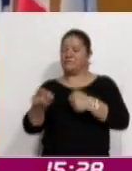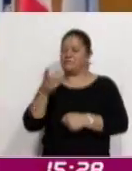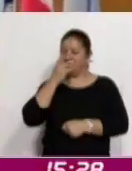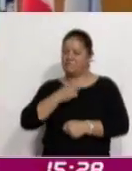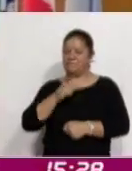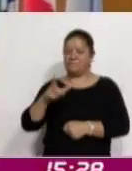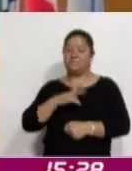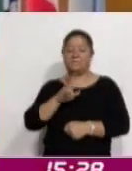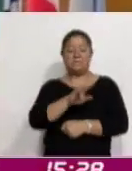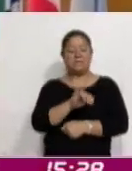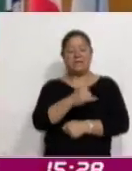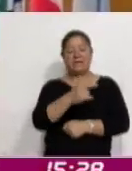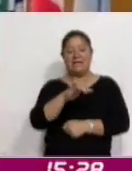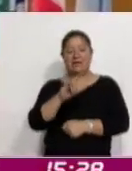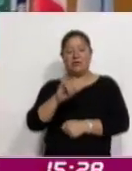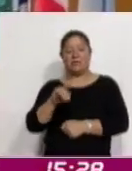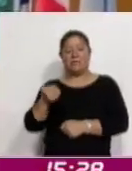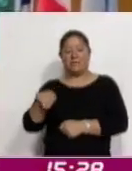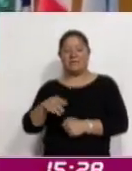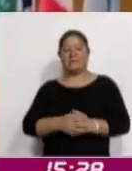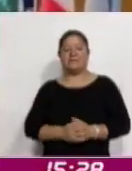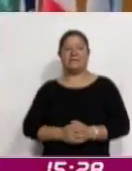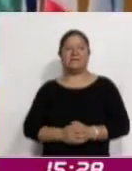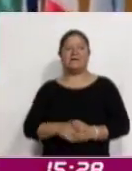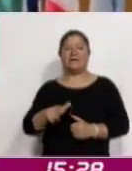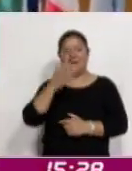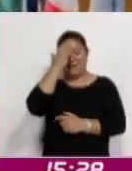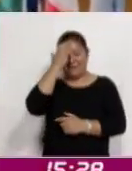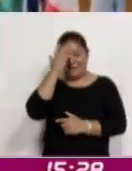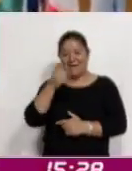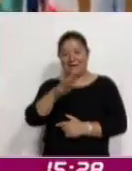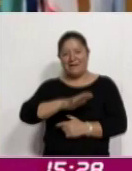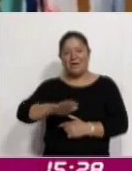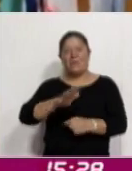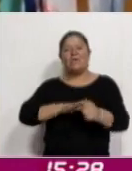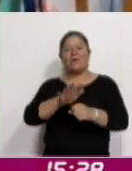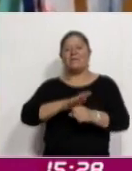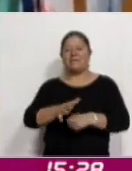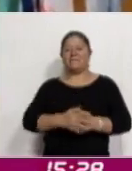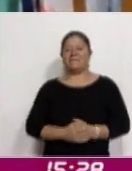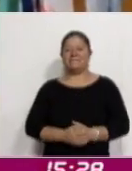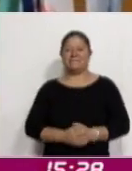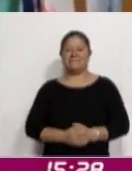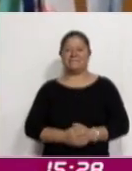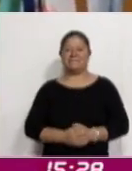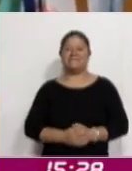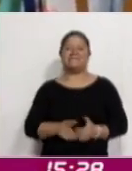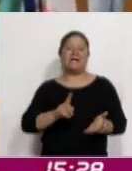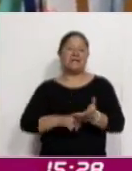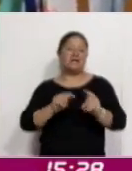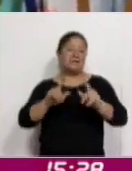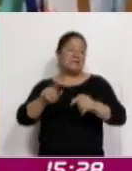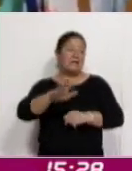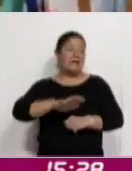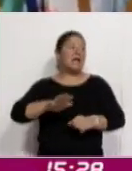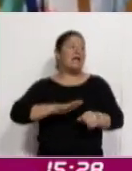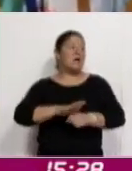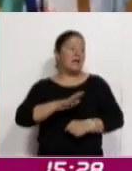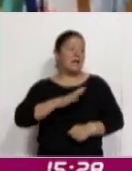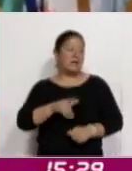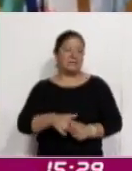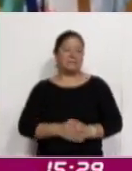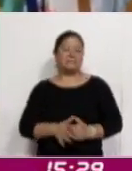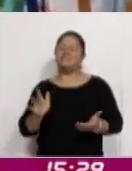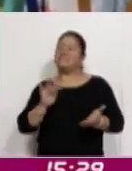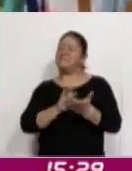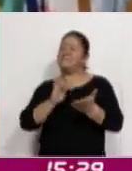don Virgilio Medellín para saber cuál es la afluencia de visitantes en el estado. ¿Cómo está? Muy buena tarde. Muy buenas tardes. Muchas gracias